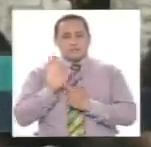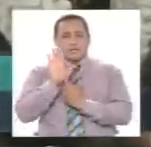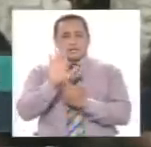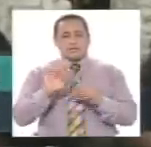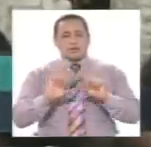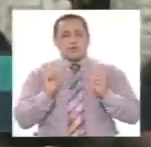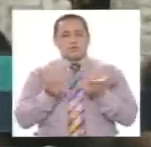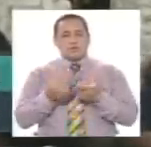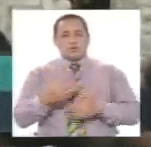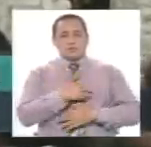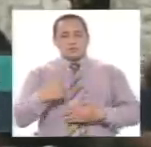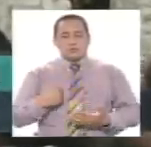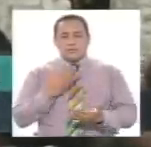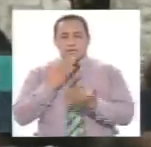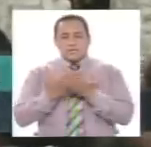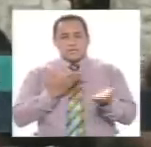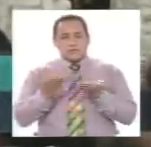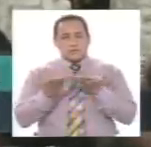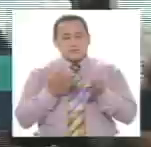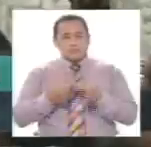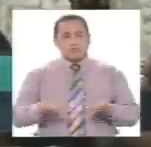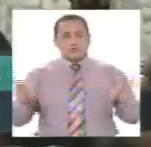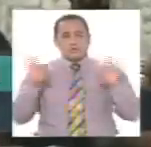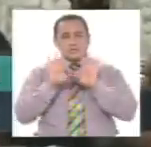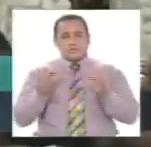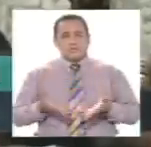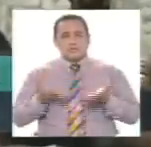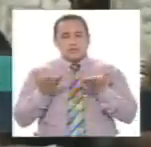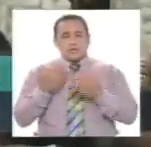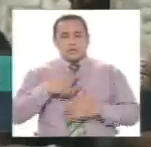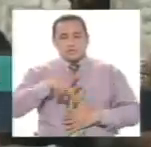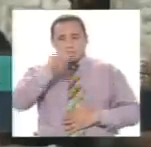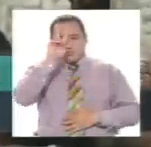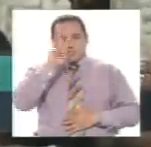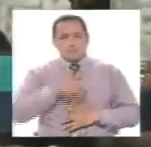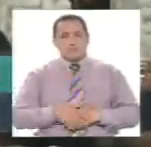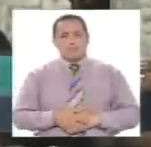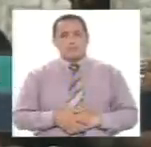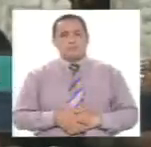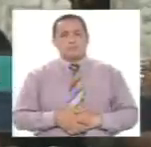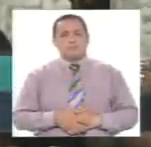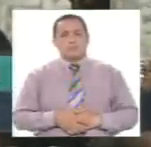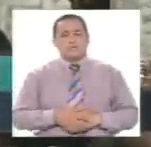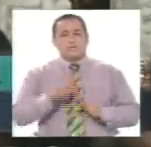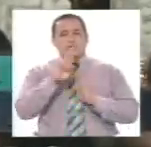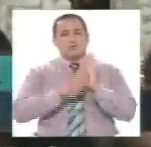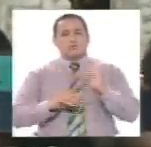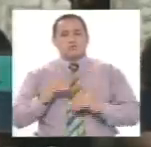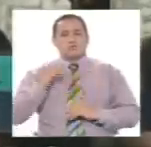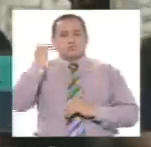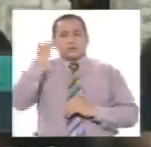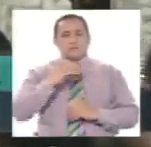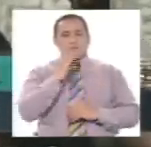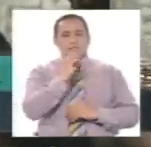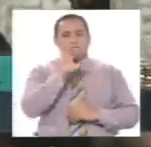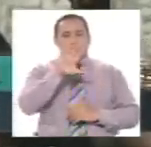Ministros, y se le da las gracias por los importantes servicios prestados a la Nación. Resolución Suprema número